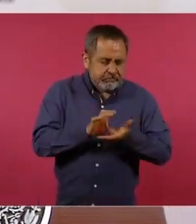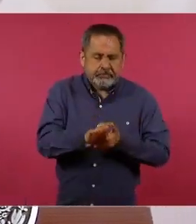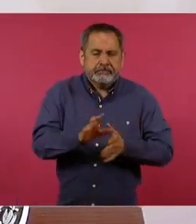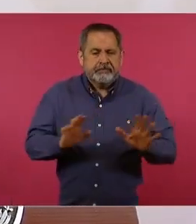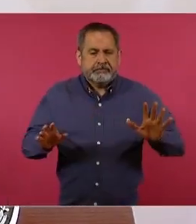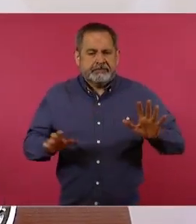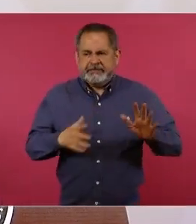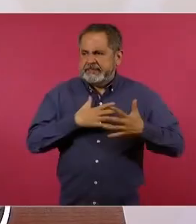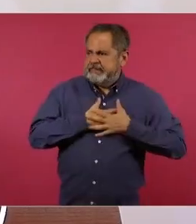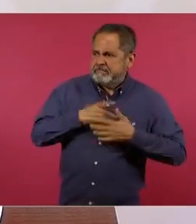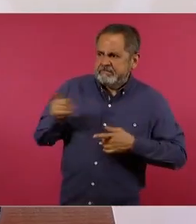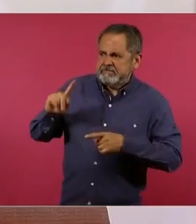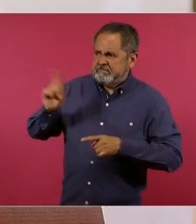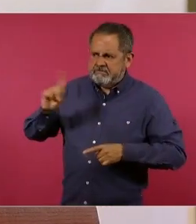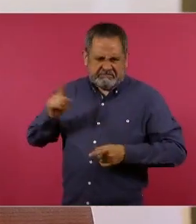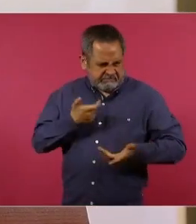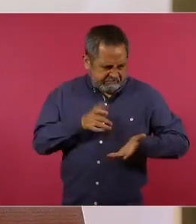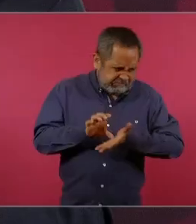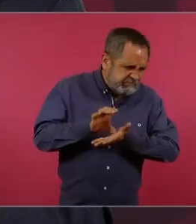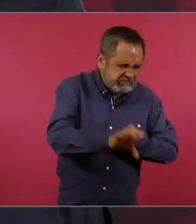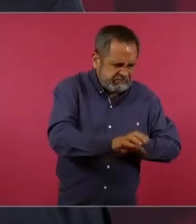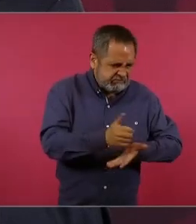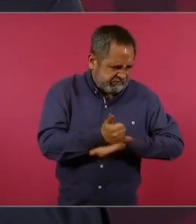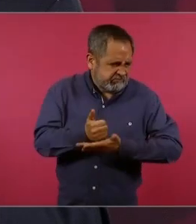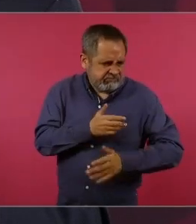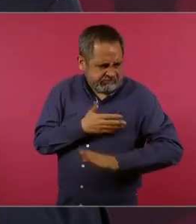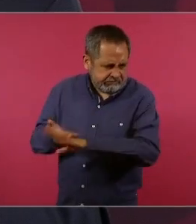y se apasionan.